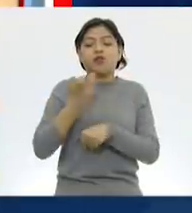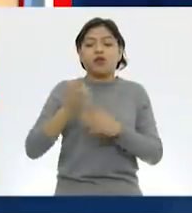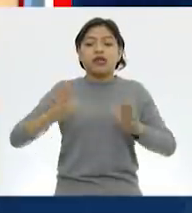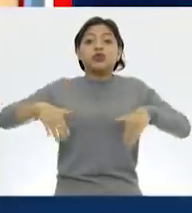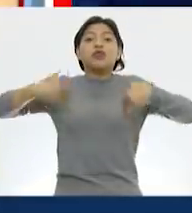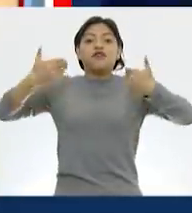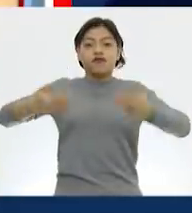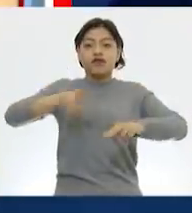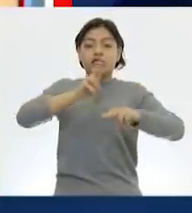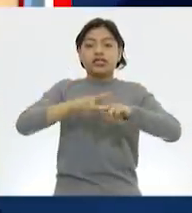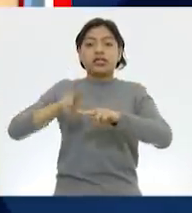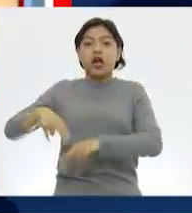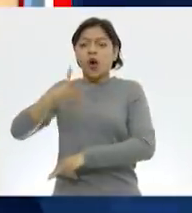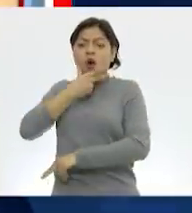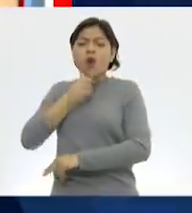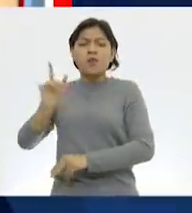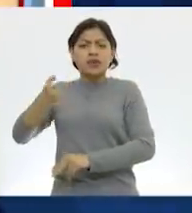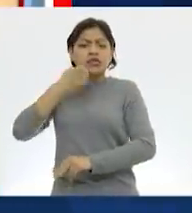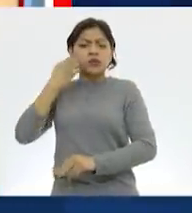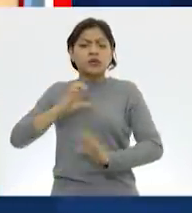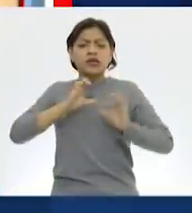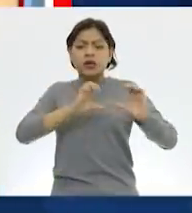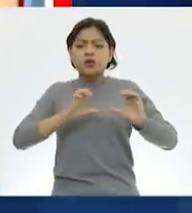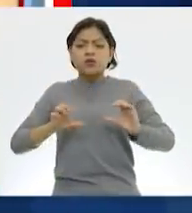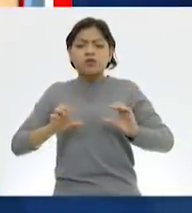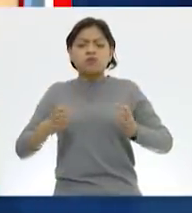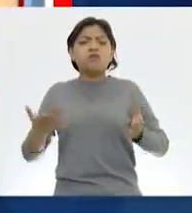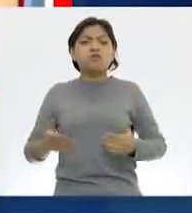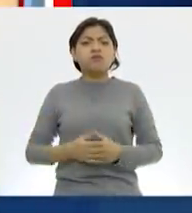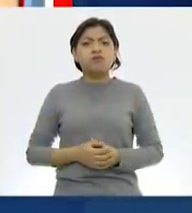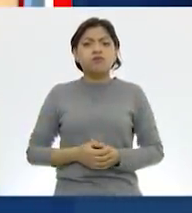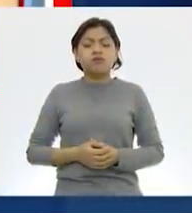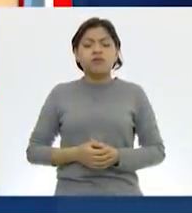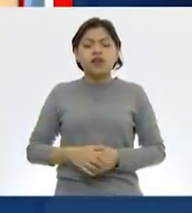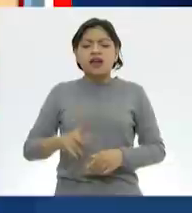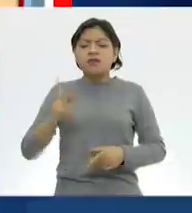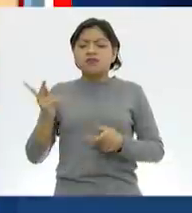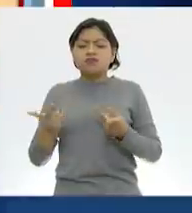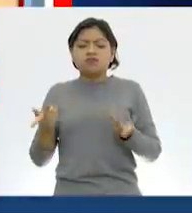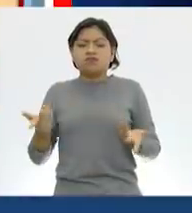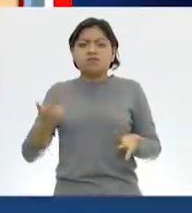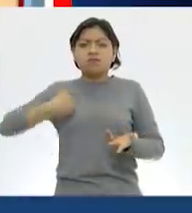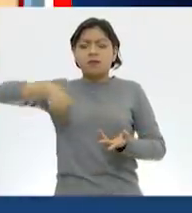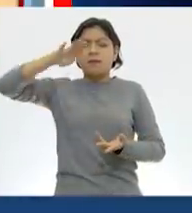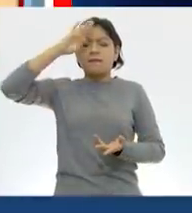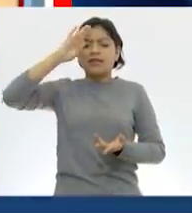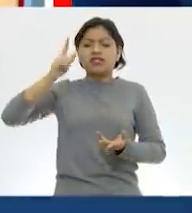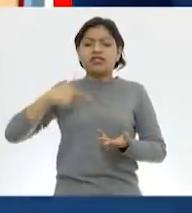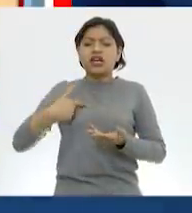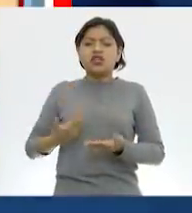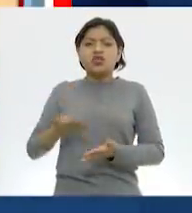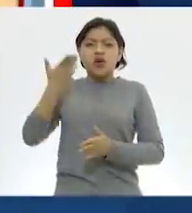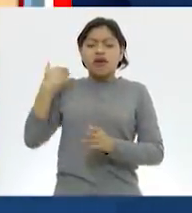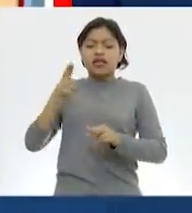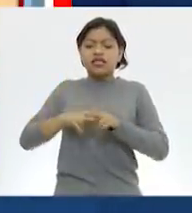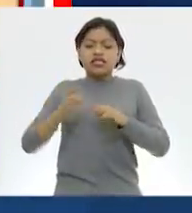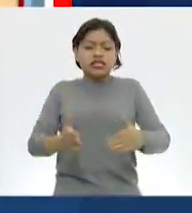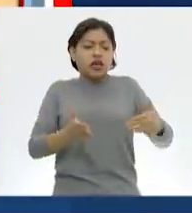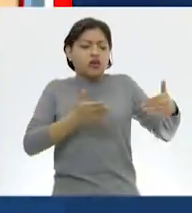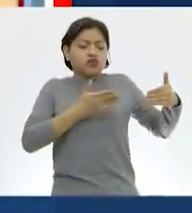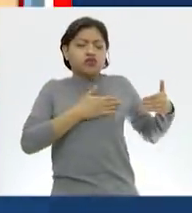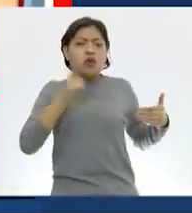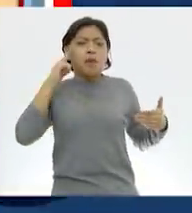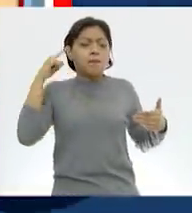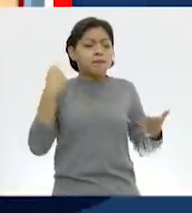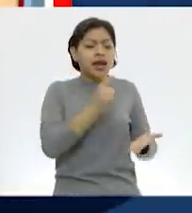Don Chuy se preguntó cómo habían llegado hasta ahí, si él las había dejado en la parte de atrás para poder lavar el piso. En el pupitre